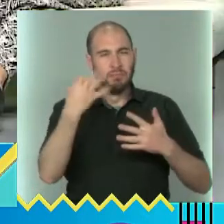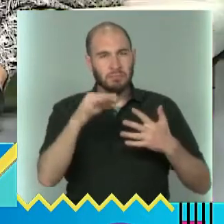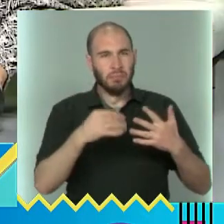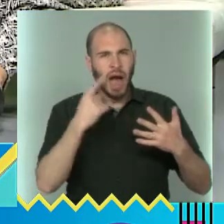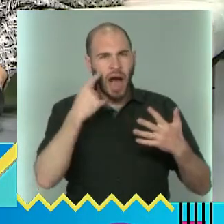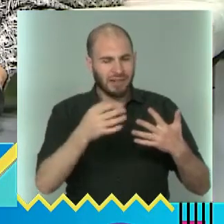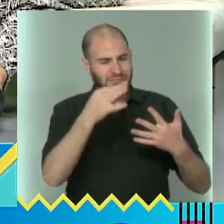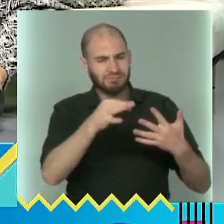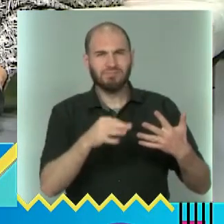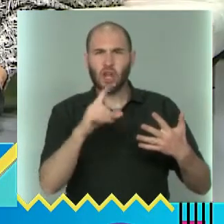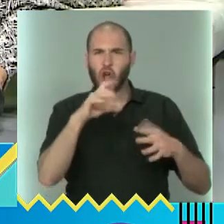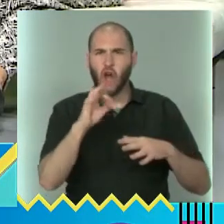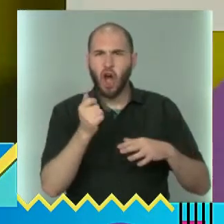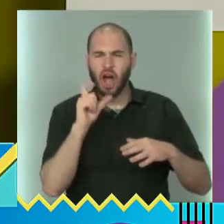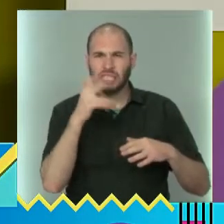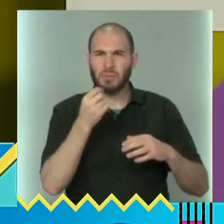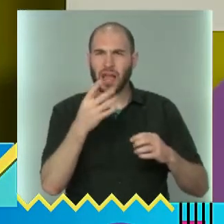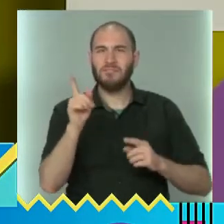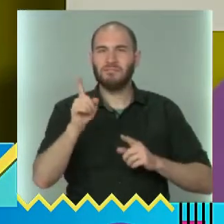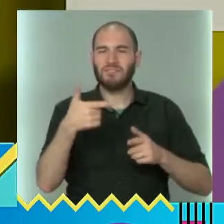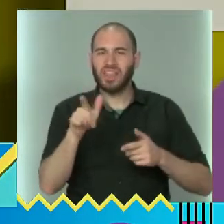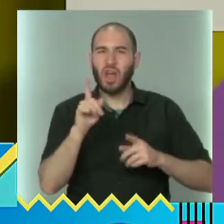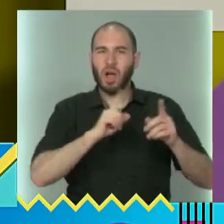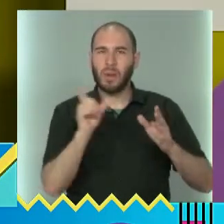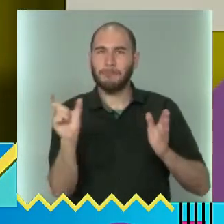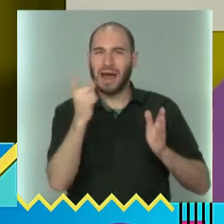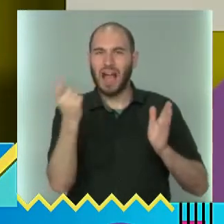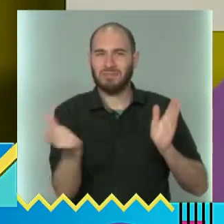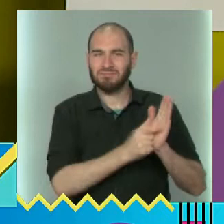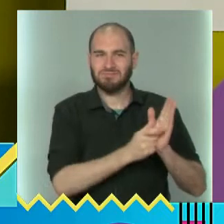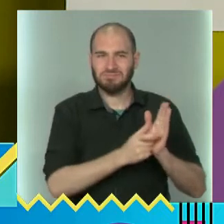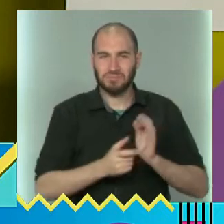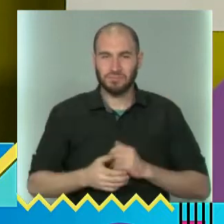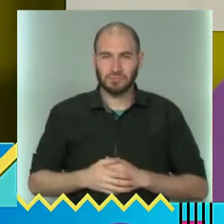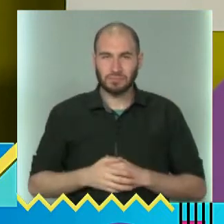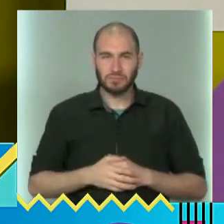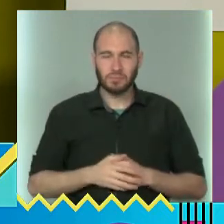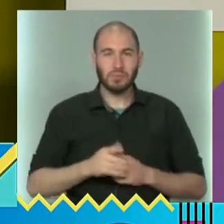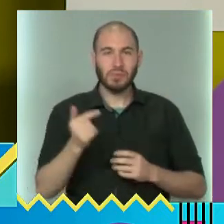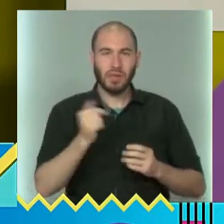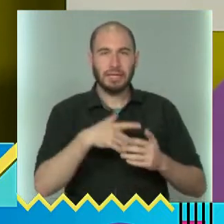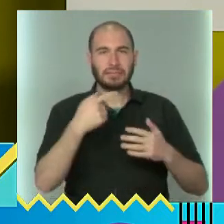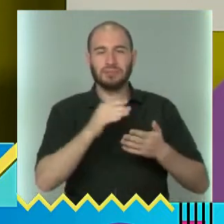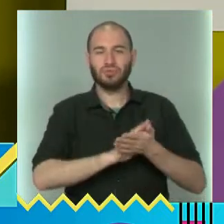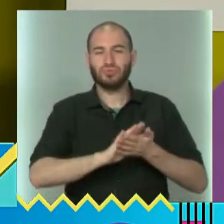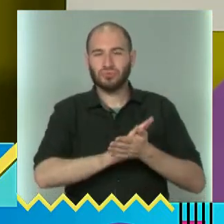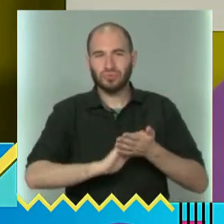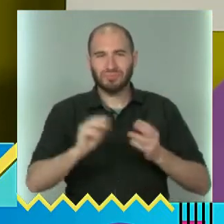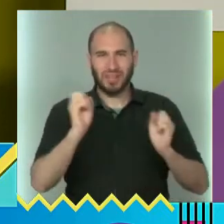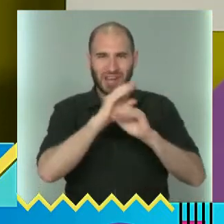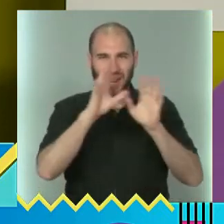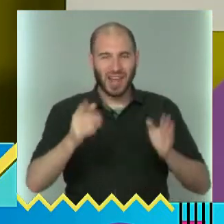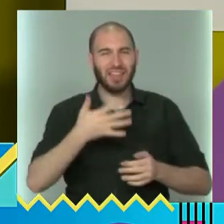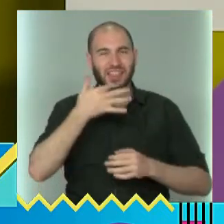qué significa coach, porque a veces esos videos vienen con esa palabra en algún lado incorporados. Entonces, para empezar a desmitificar ciertas cosas y empezar